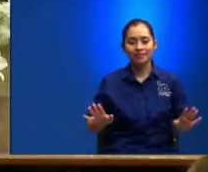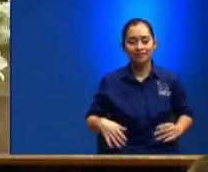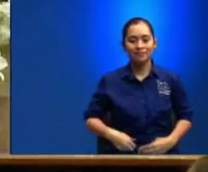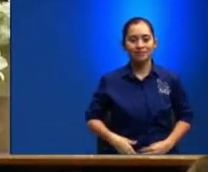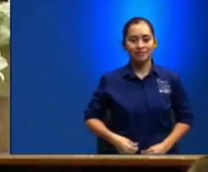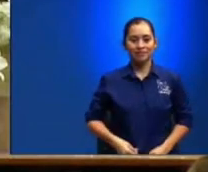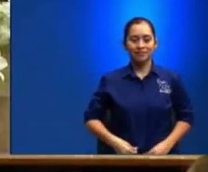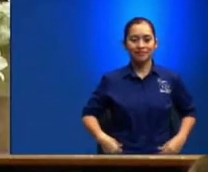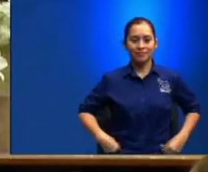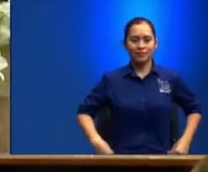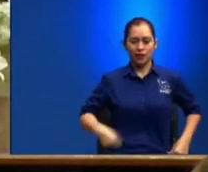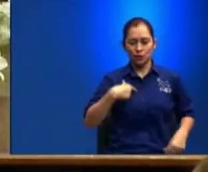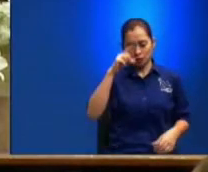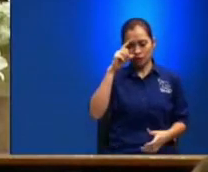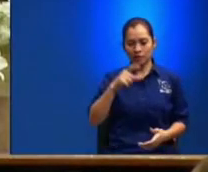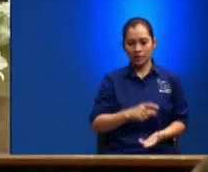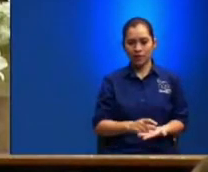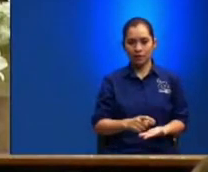ganas